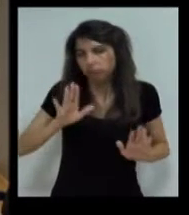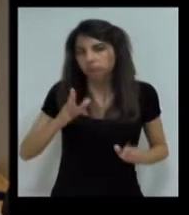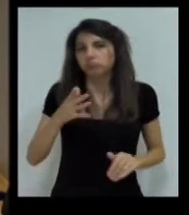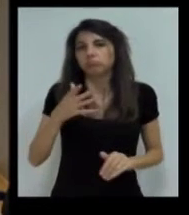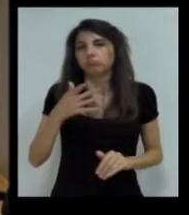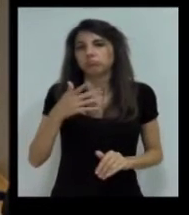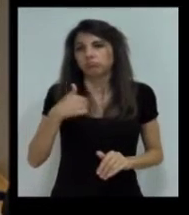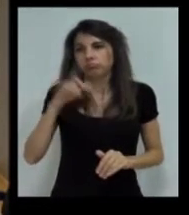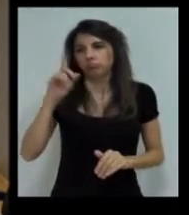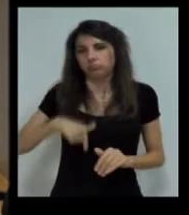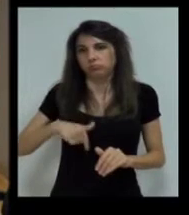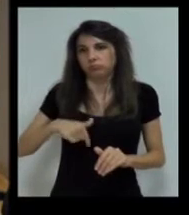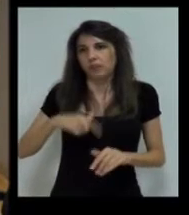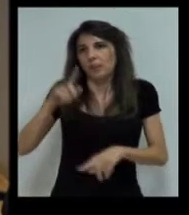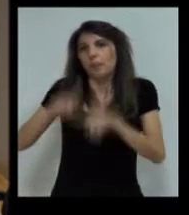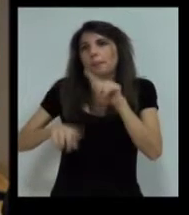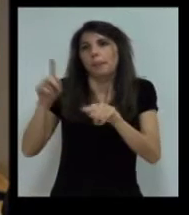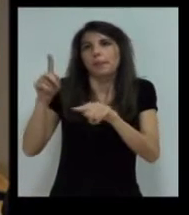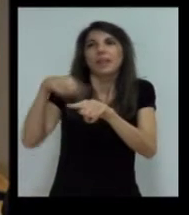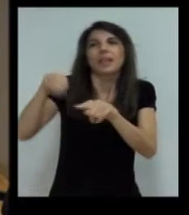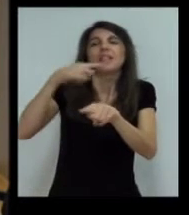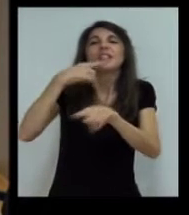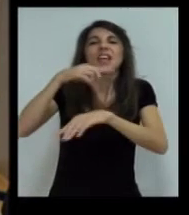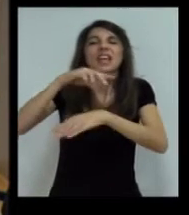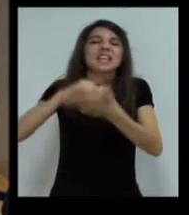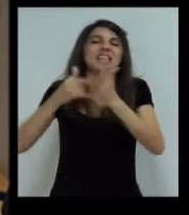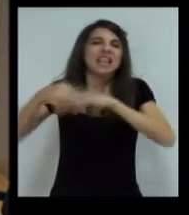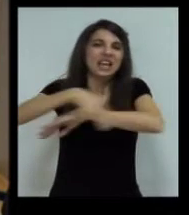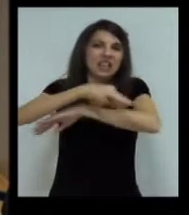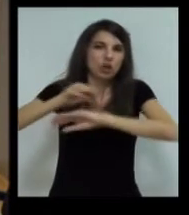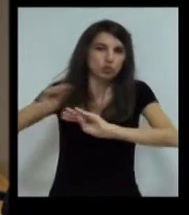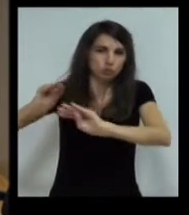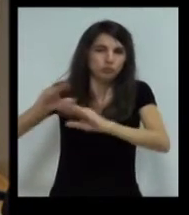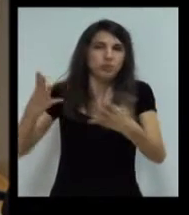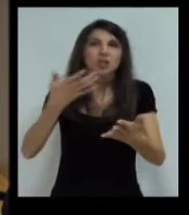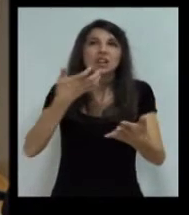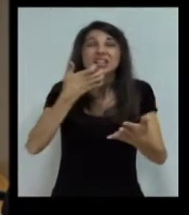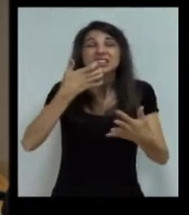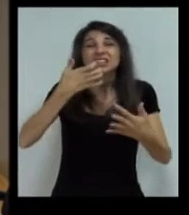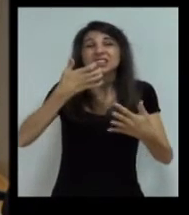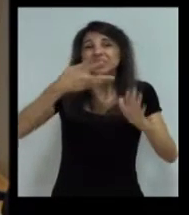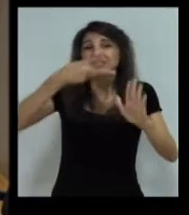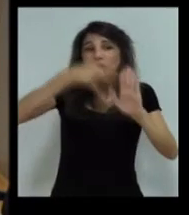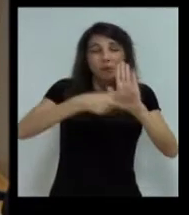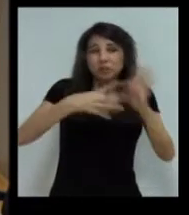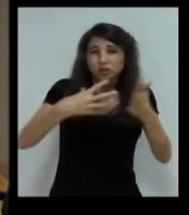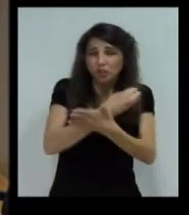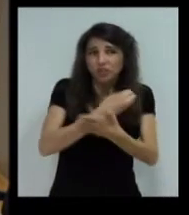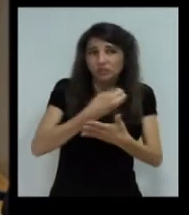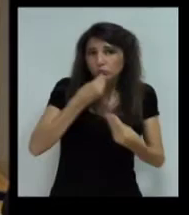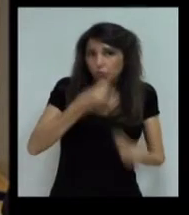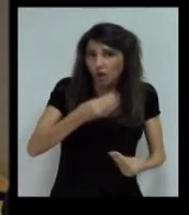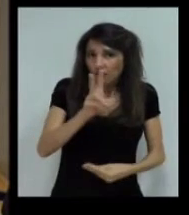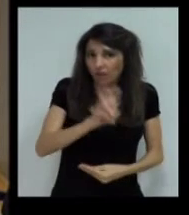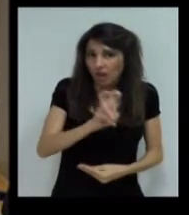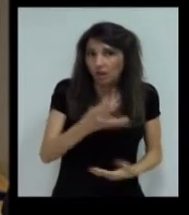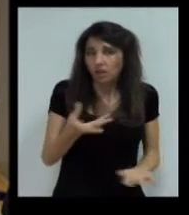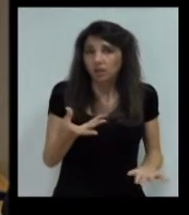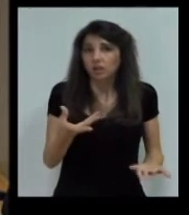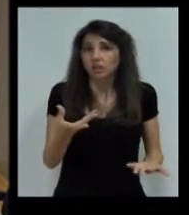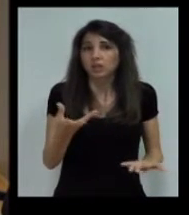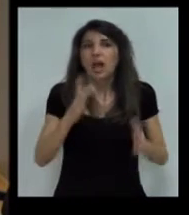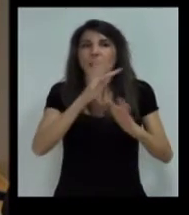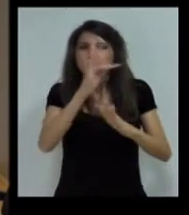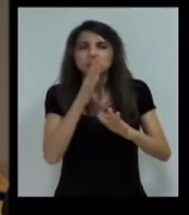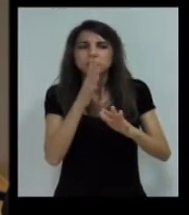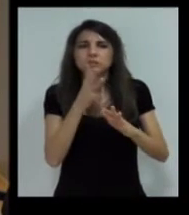lo que digan los ingenieros, ¿no? Pero todas las normas son buenas, son normas que además se han retroalimentado entre